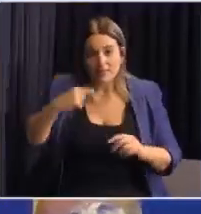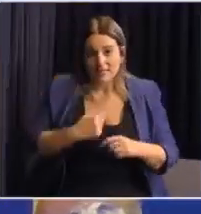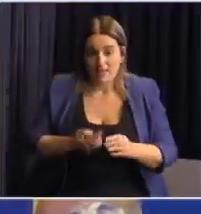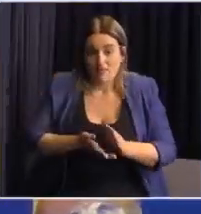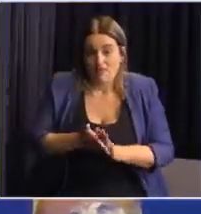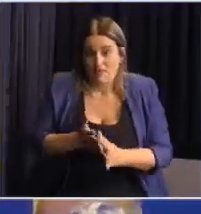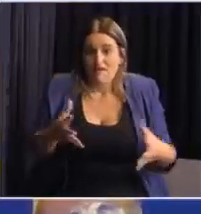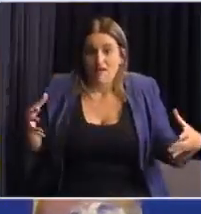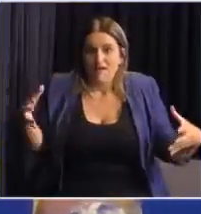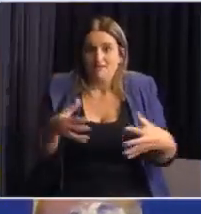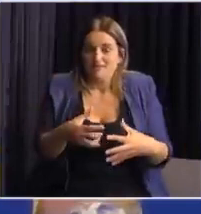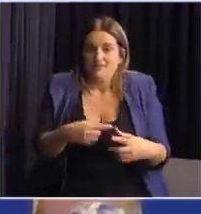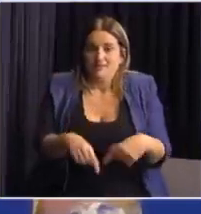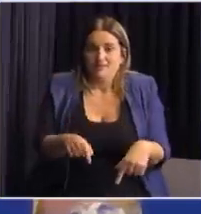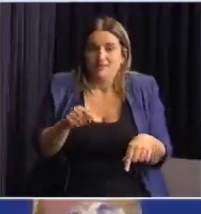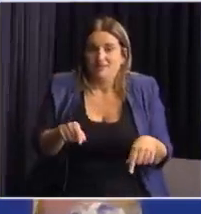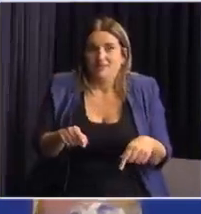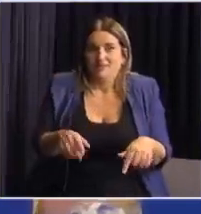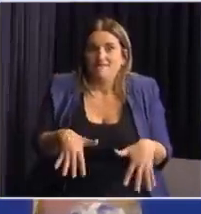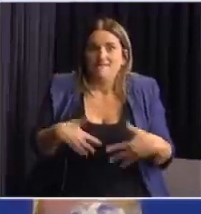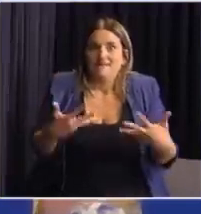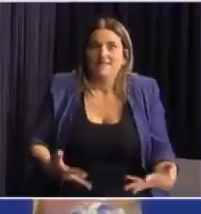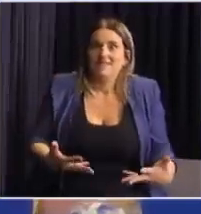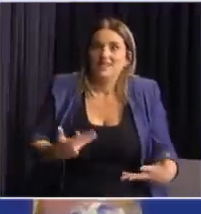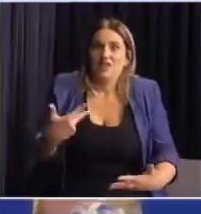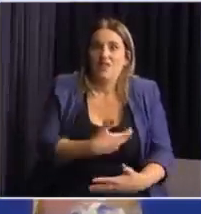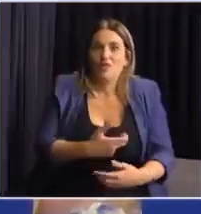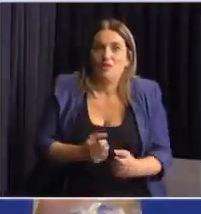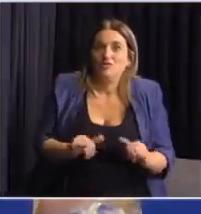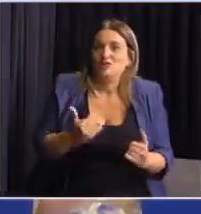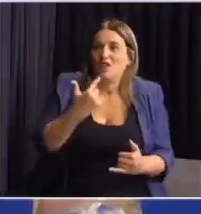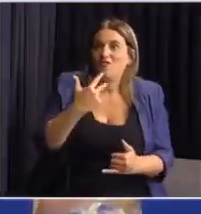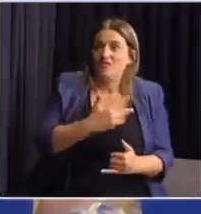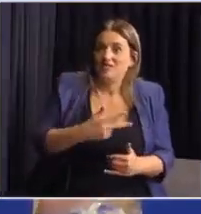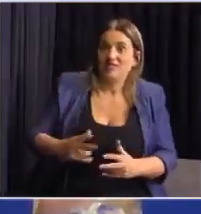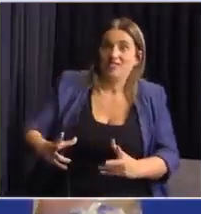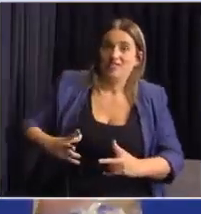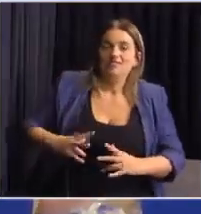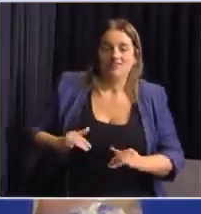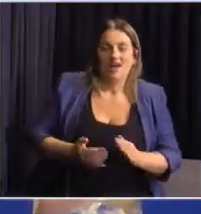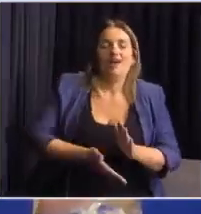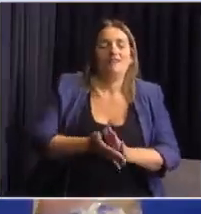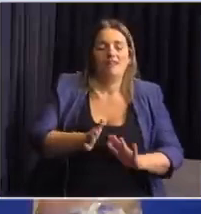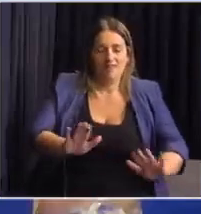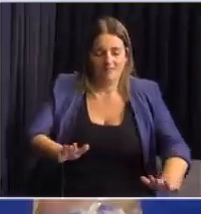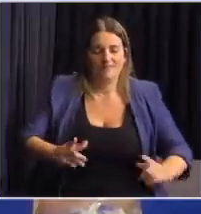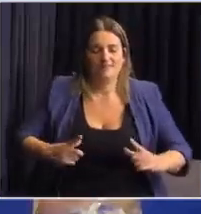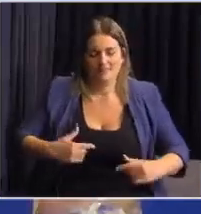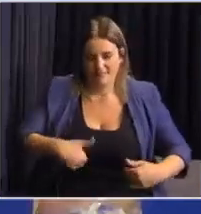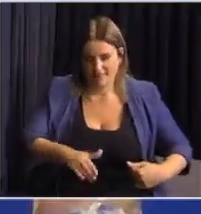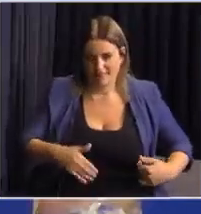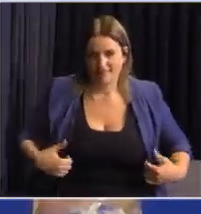parte de ese entusiasmo se genera al recibir una fecha cierta de vacunación que la van a tener en días